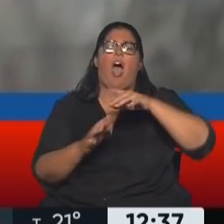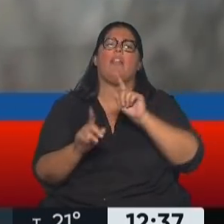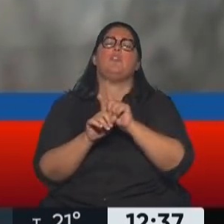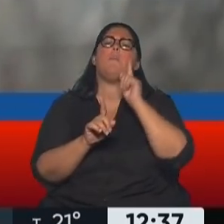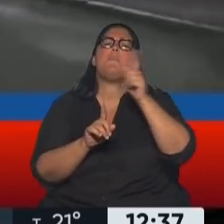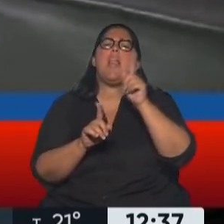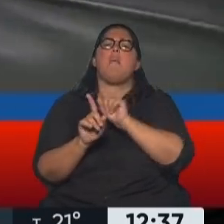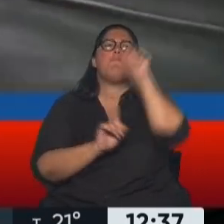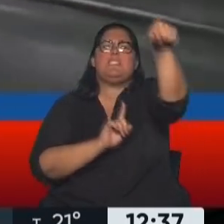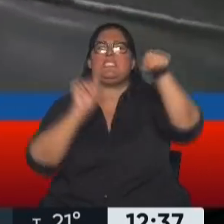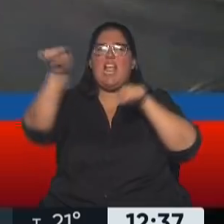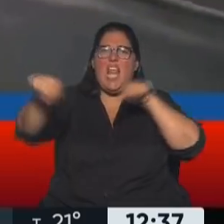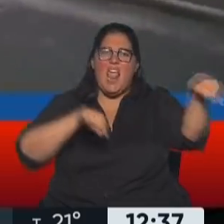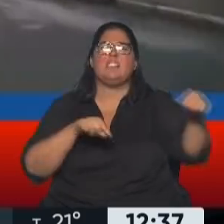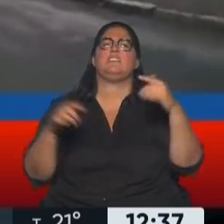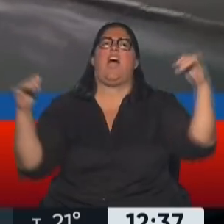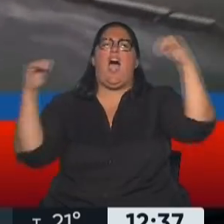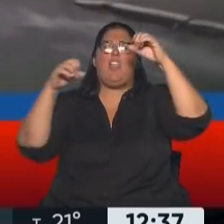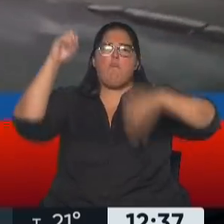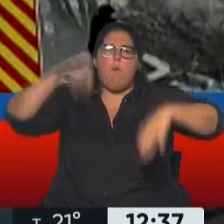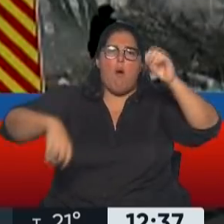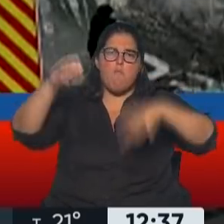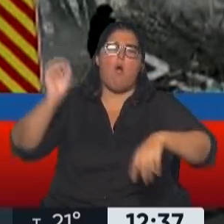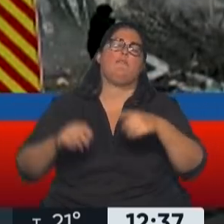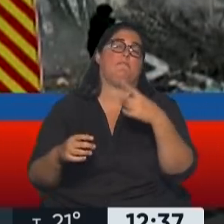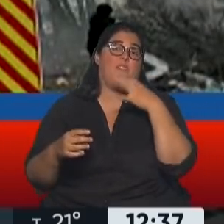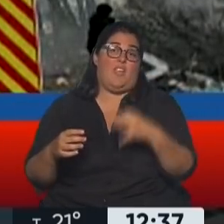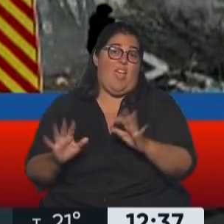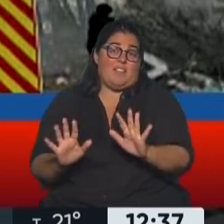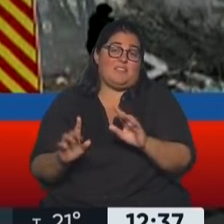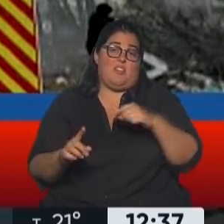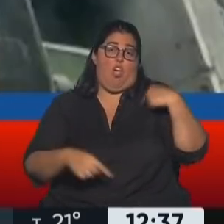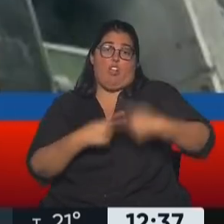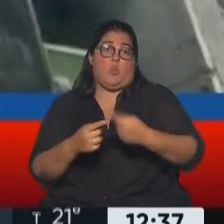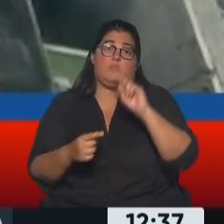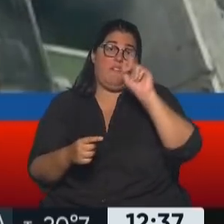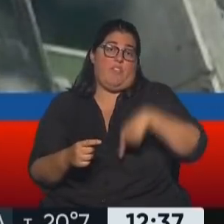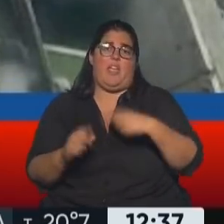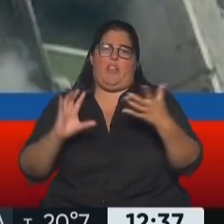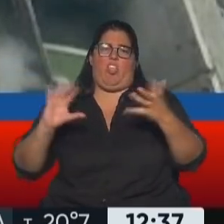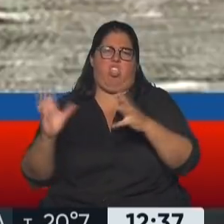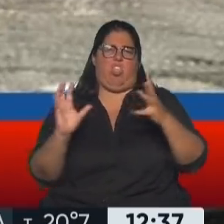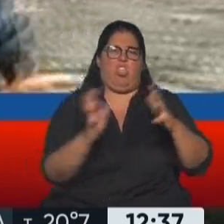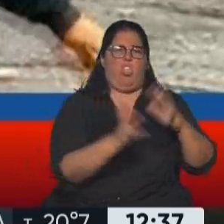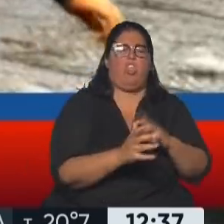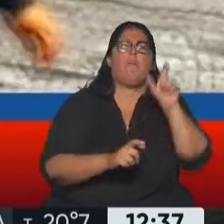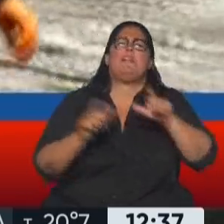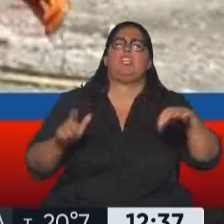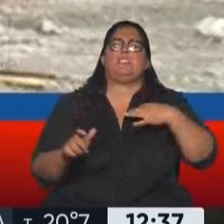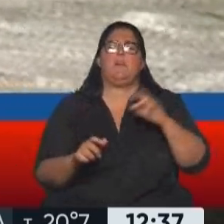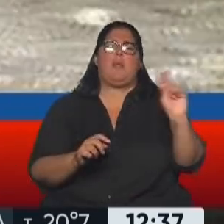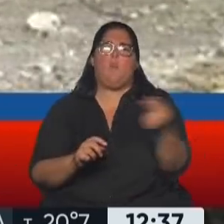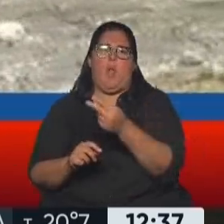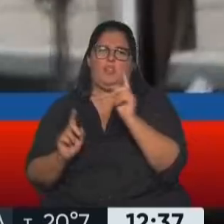1000 misiles y ataques aéreos que inevitablemente tienen como consecuencia la destrucción indiscriminada de blancos civiles y más